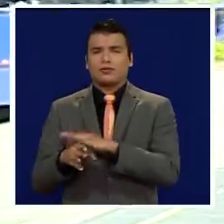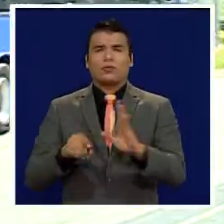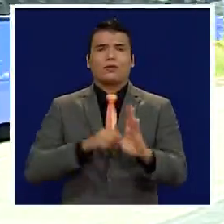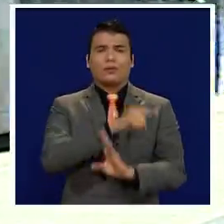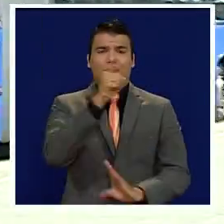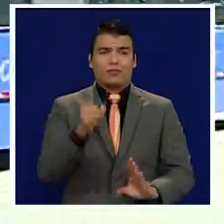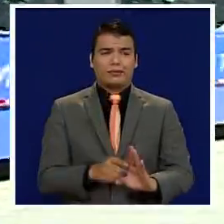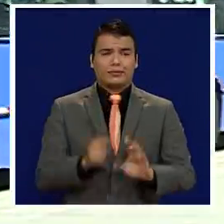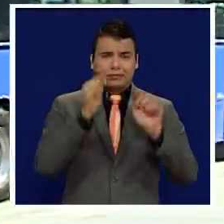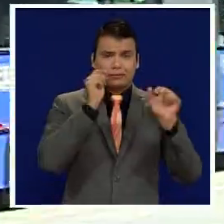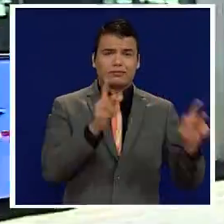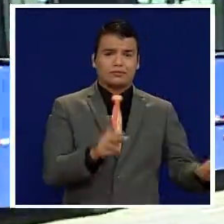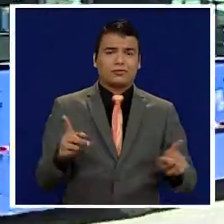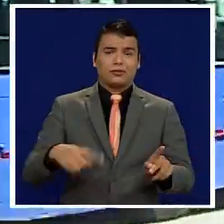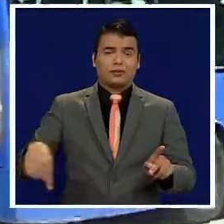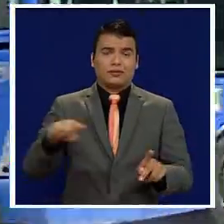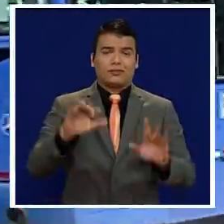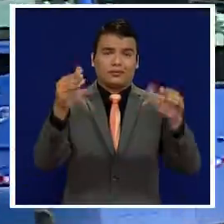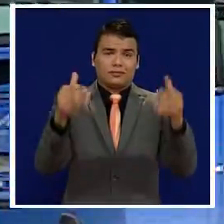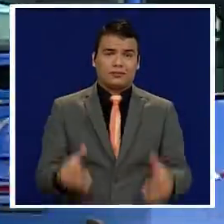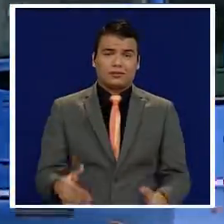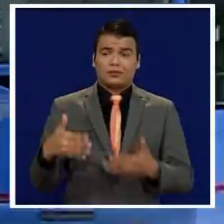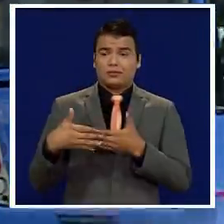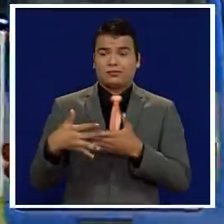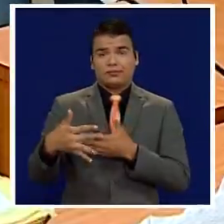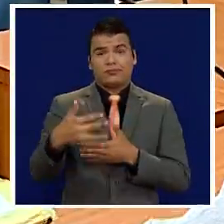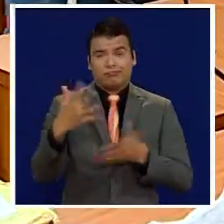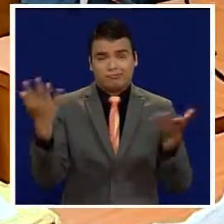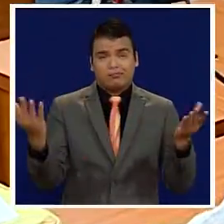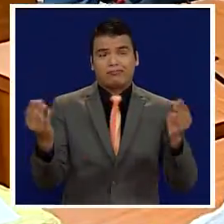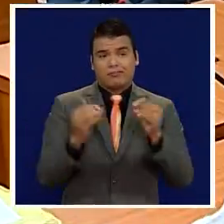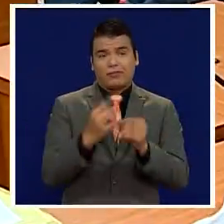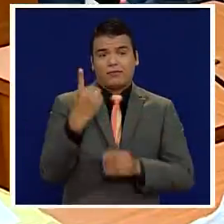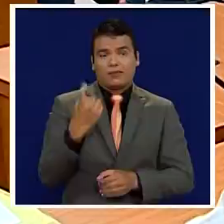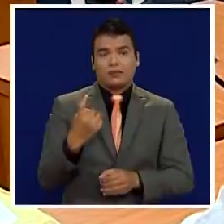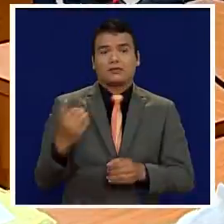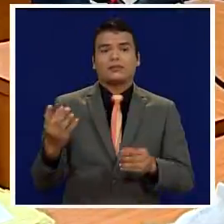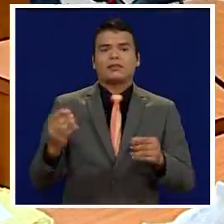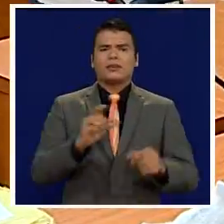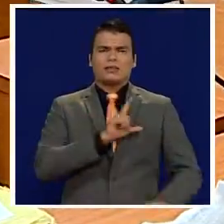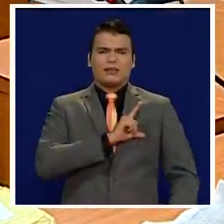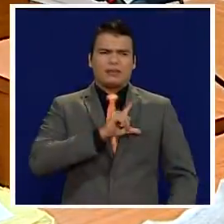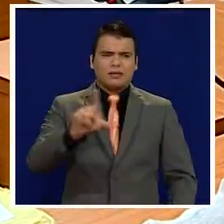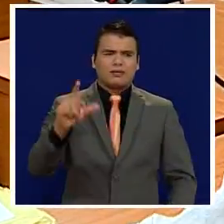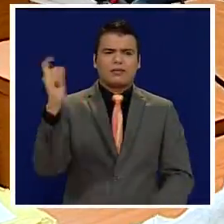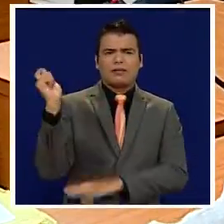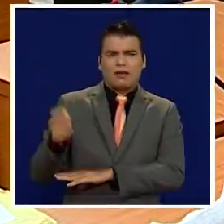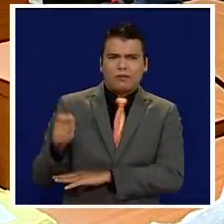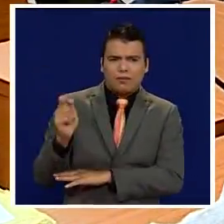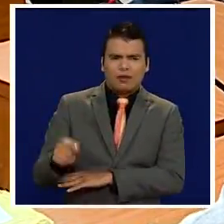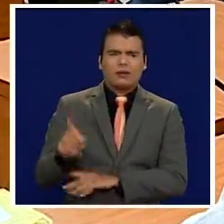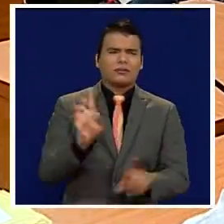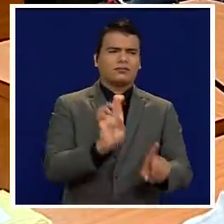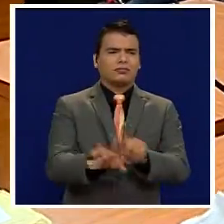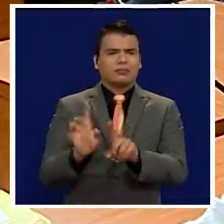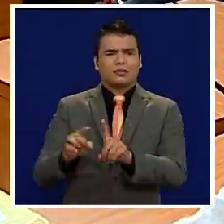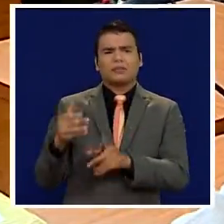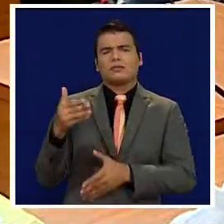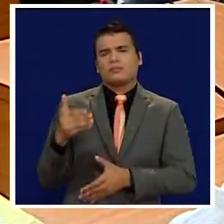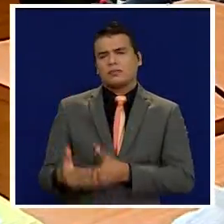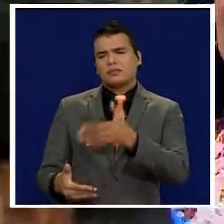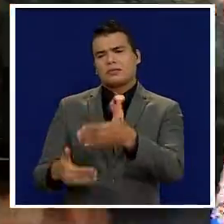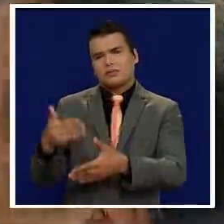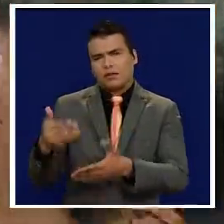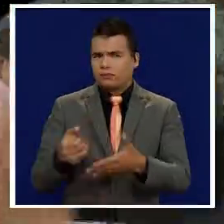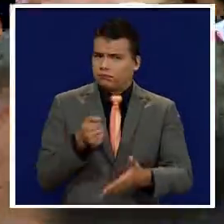todas las personas con algún tipo de discapacidad. Los voceros, abogados y comunidad en condición de discapacidad auditiva siguen a paso lento pero